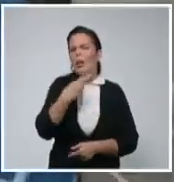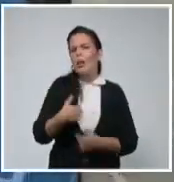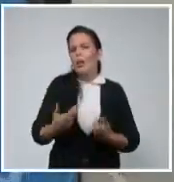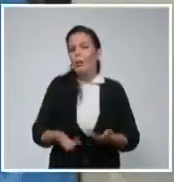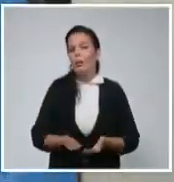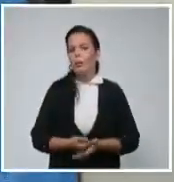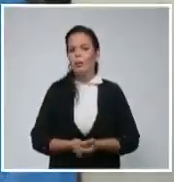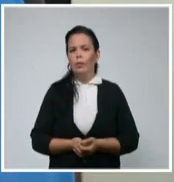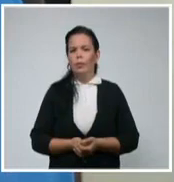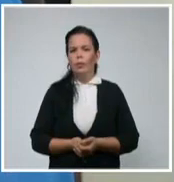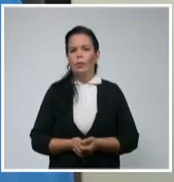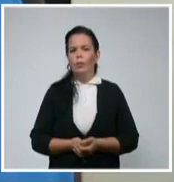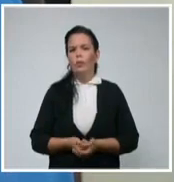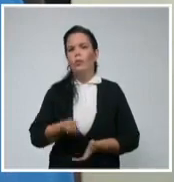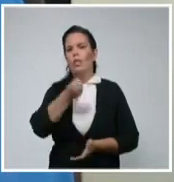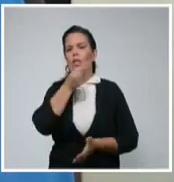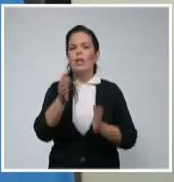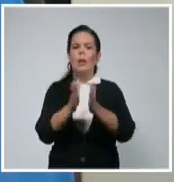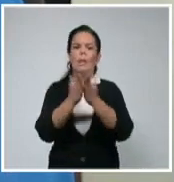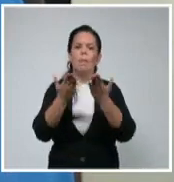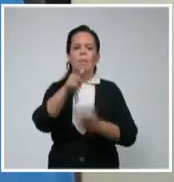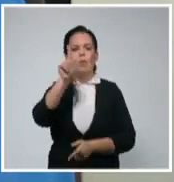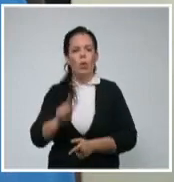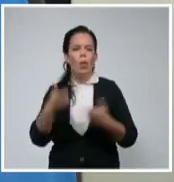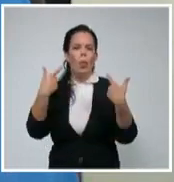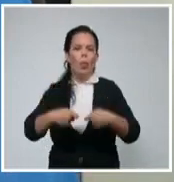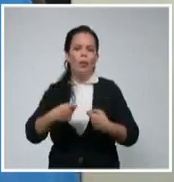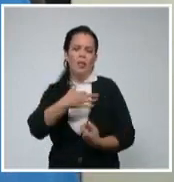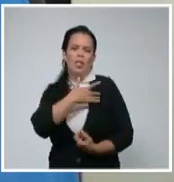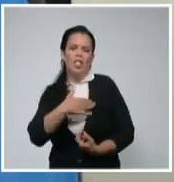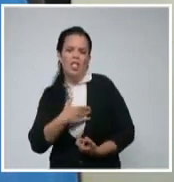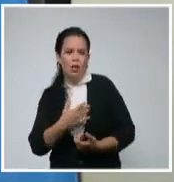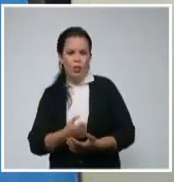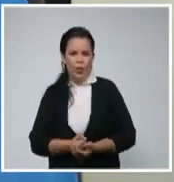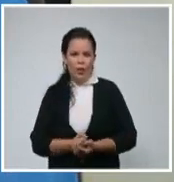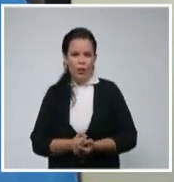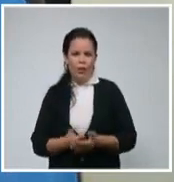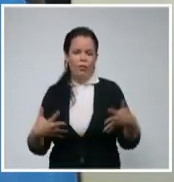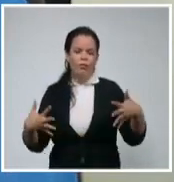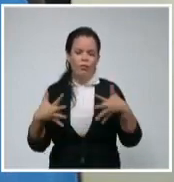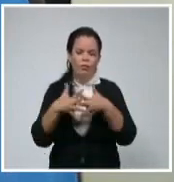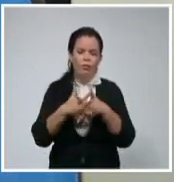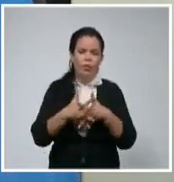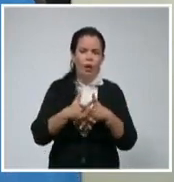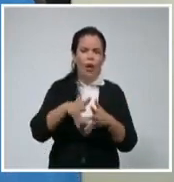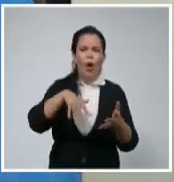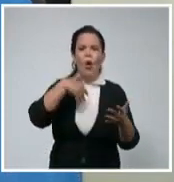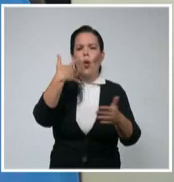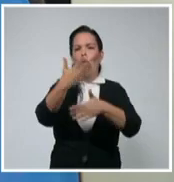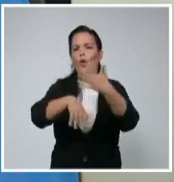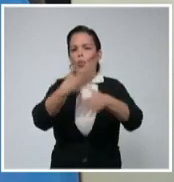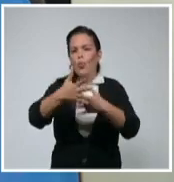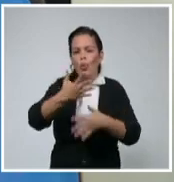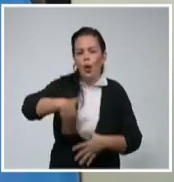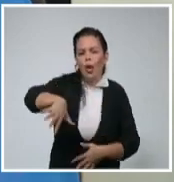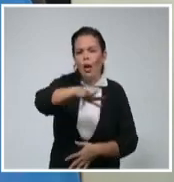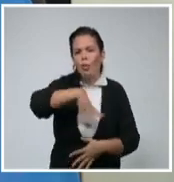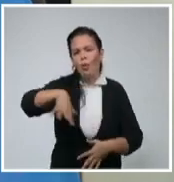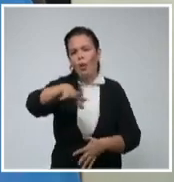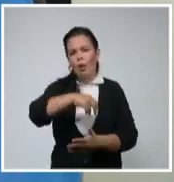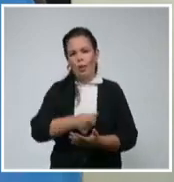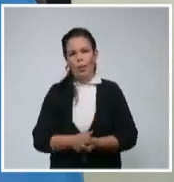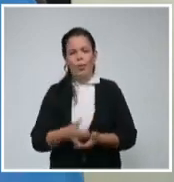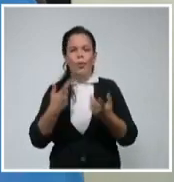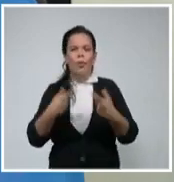que sensibilidad frente a los problemas que les rodean, es espíritu de aventura, de